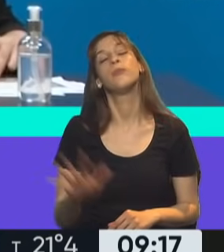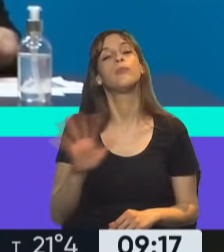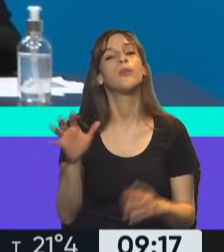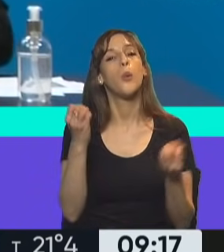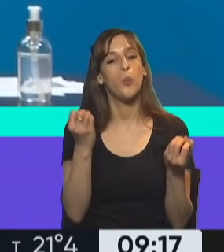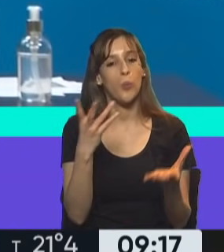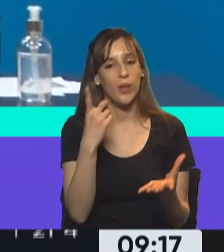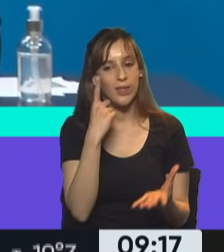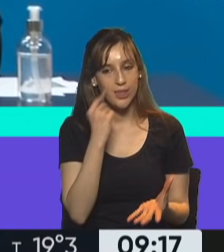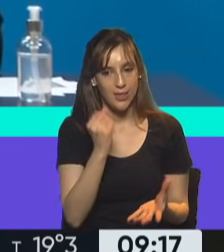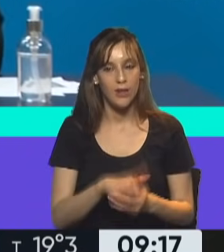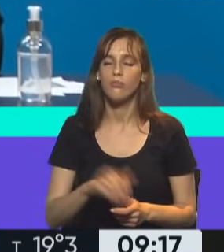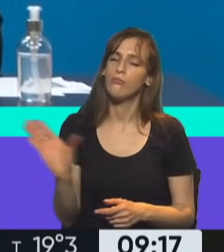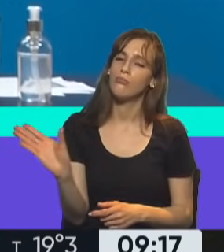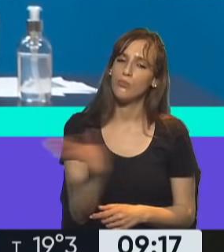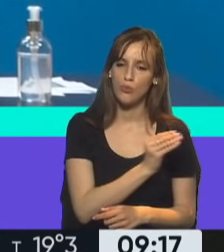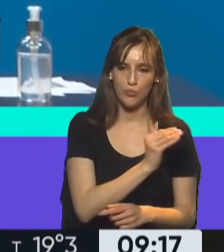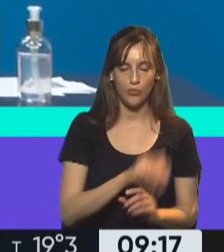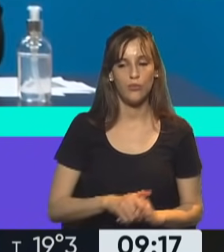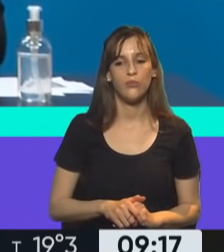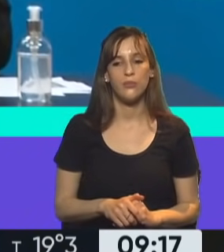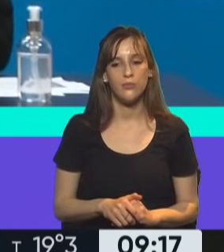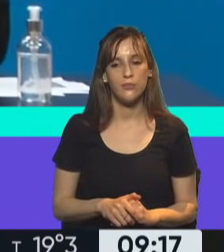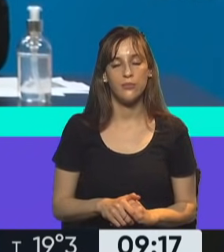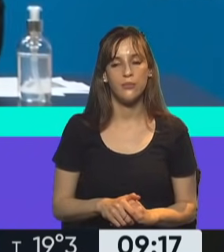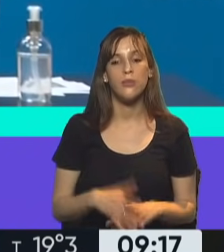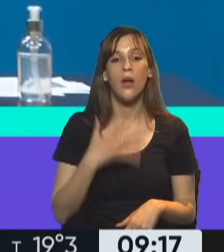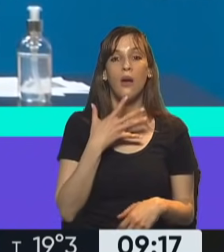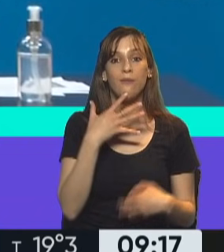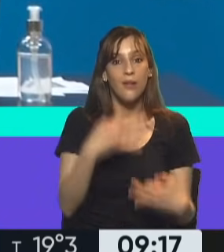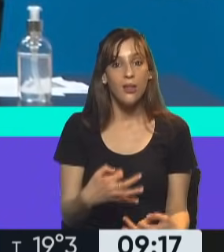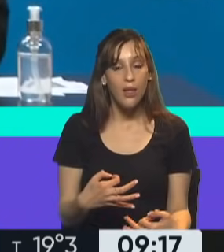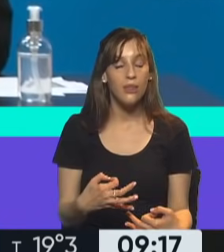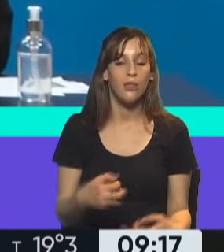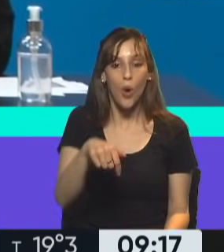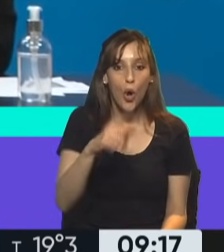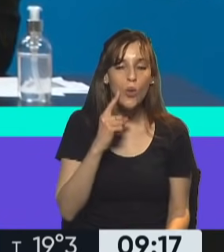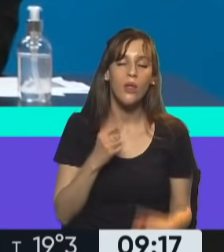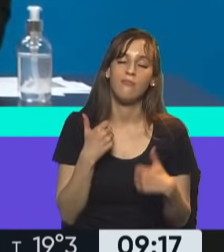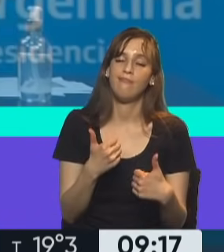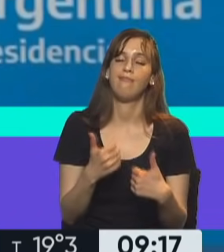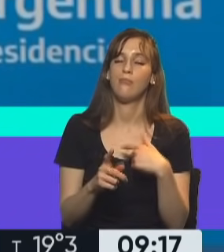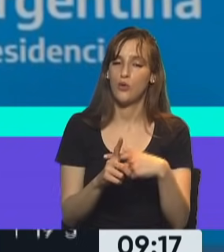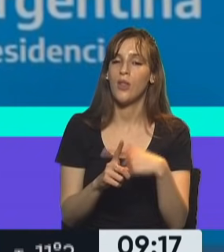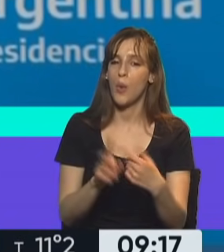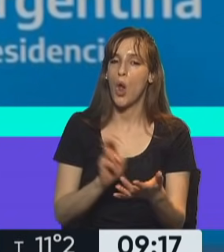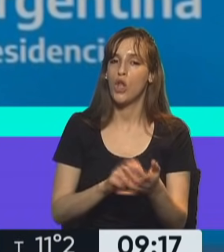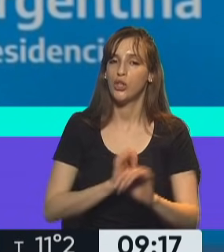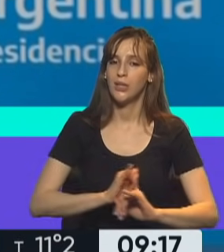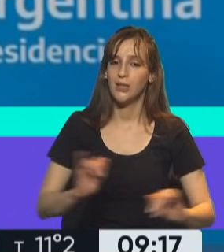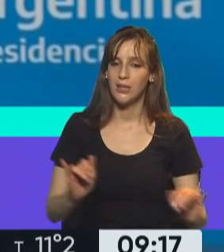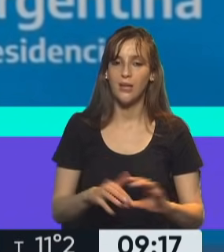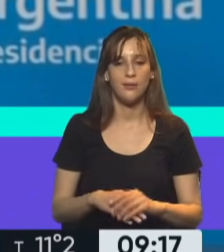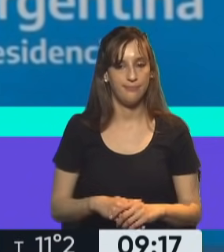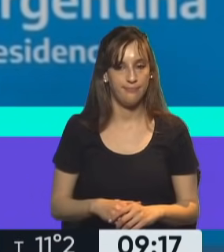día a todas, a todos. Bueno, la verdad que es un día de buenas noticias, porque el hecho